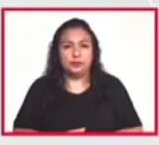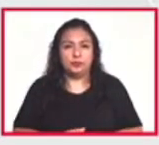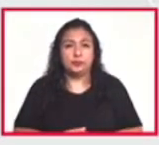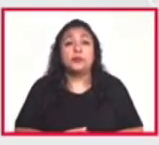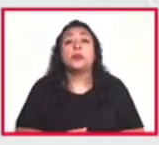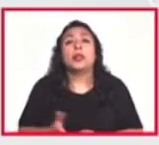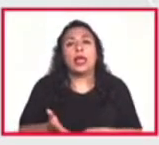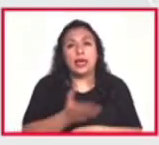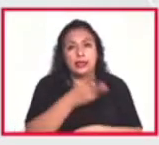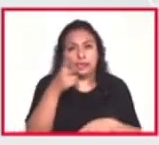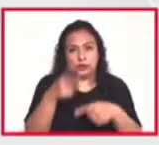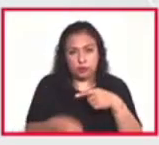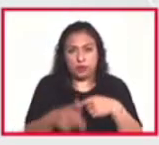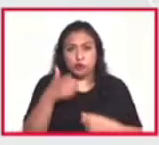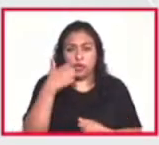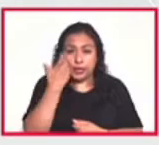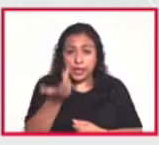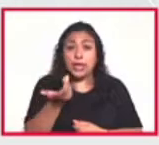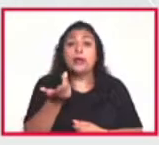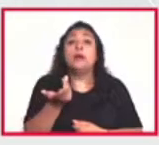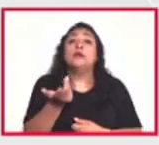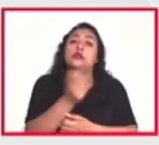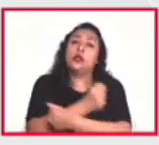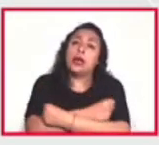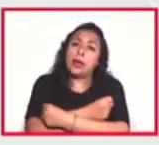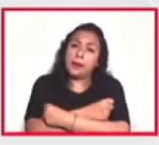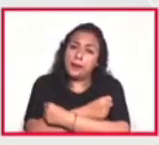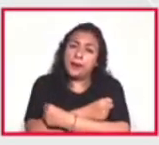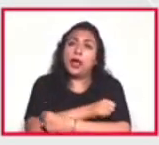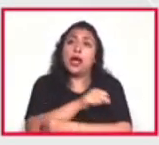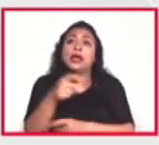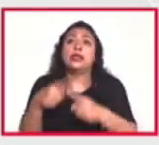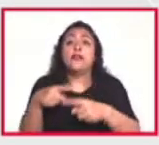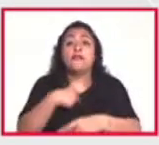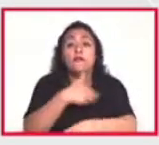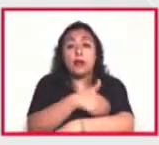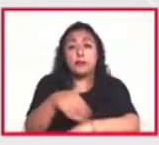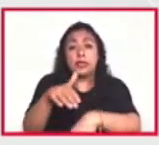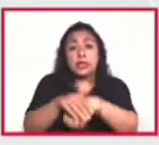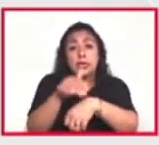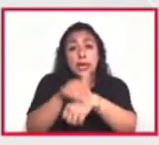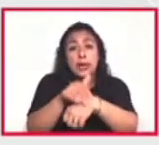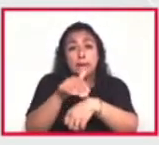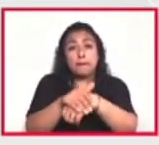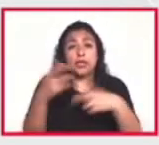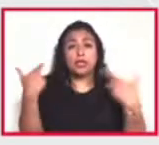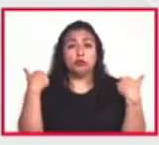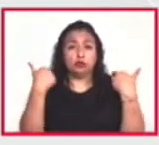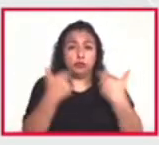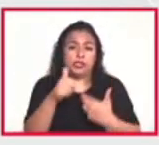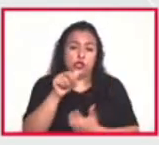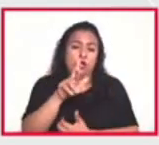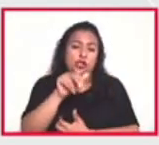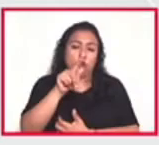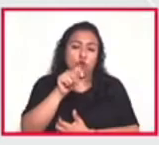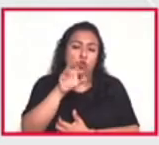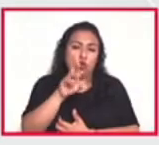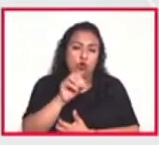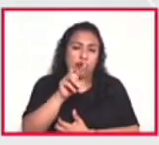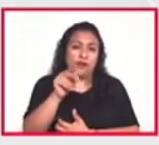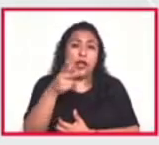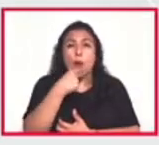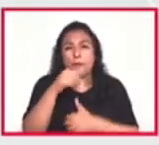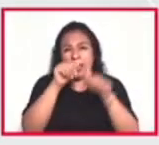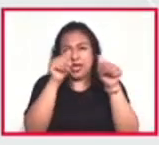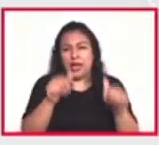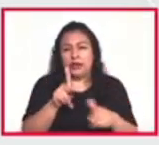Antes de la pausa, queremos enviar un abrazo fraterno a los familiares y amigos del maestro Arturo Rivera, artista plástico.